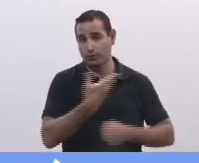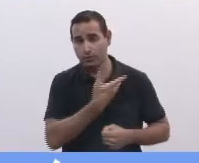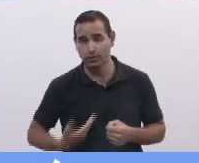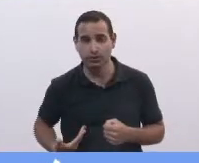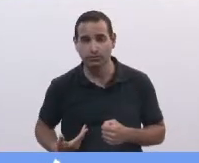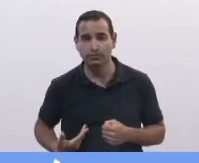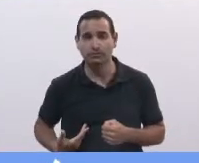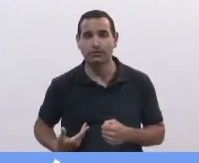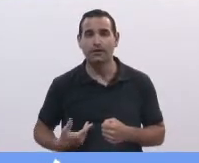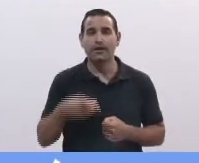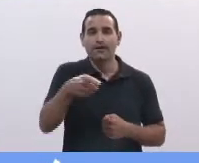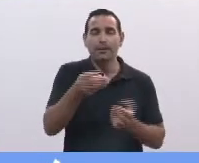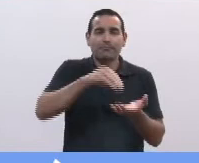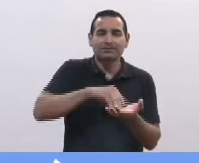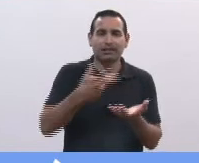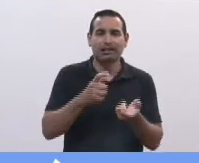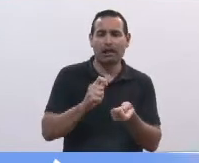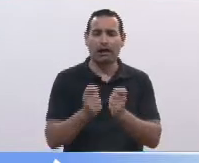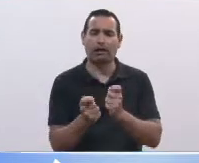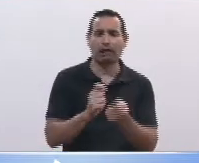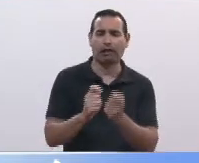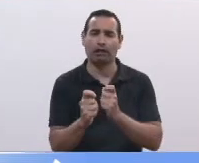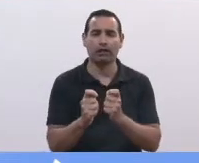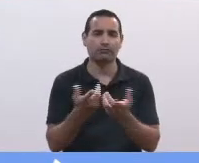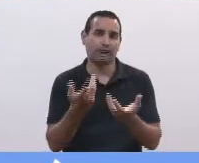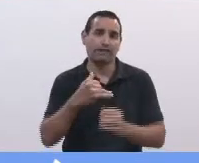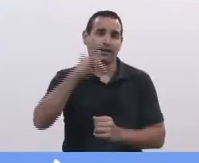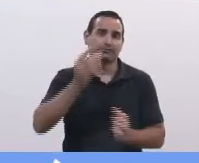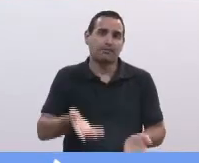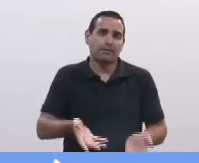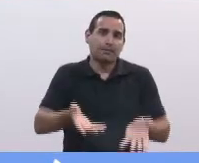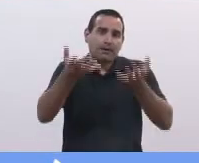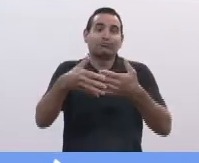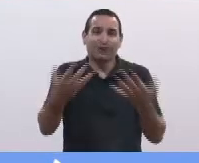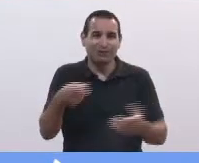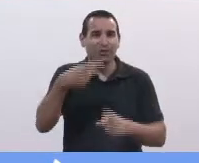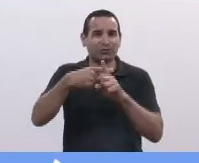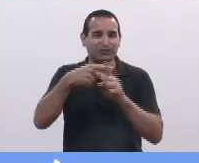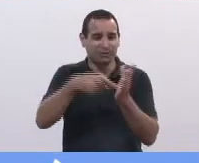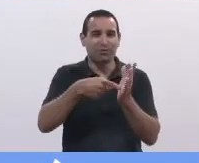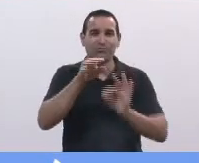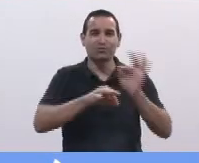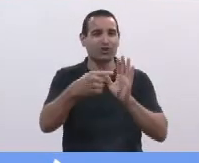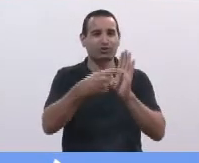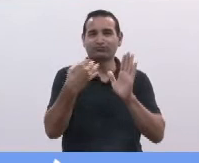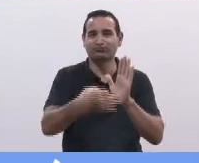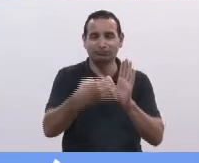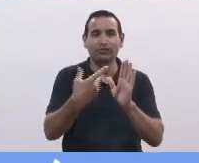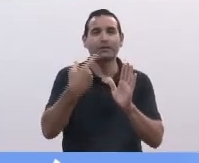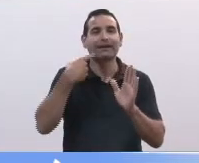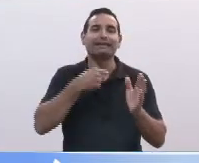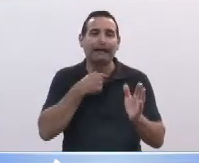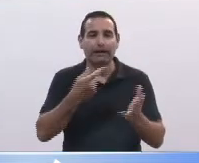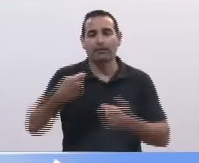Ejecutivo. Y cambiar las reglas permanentemente sube la tasa de interés. Por eso nos parece positivo este proyecto, porque